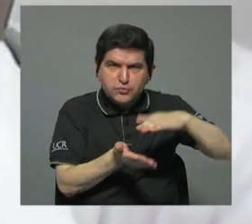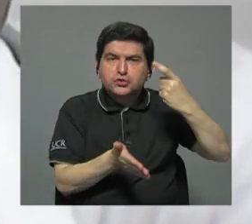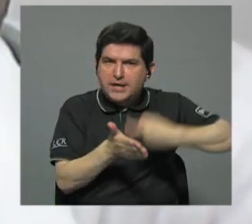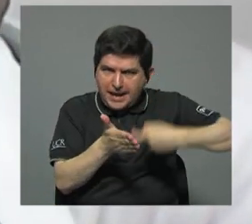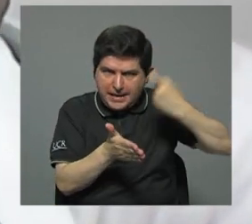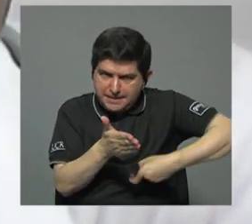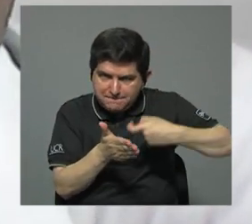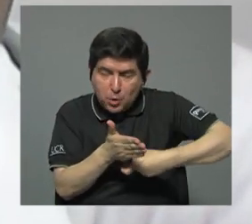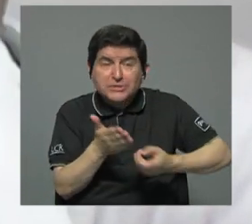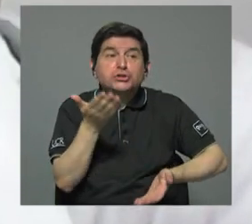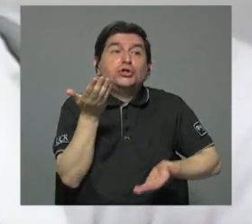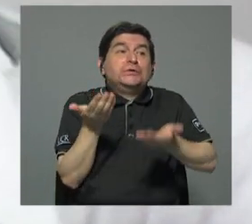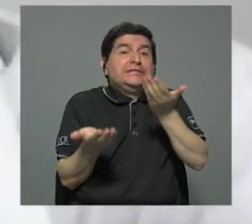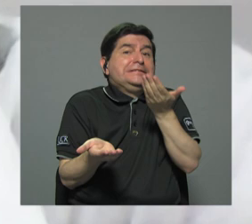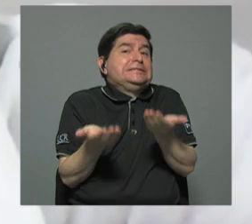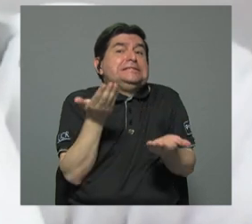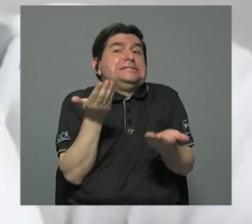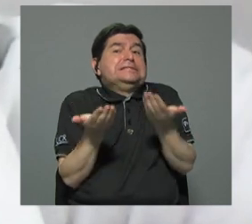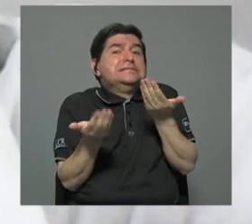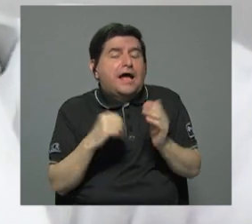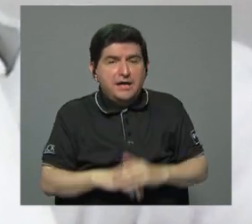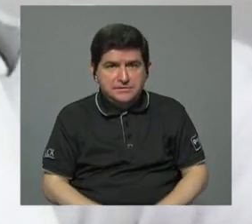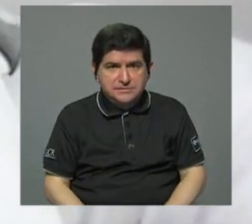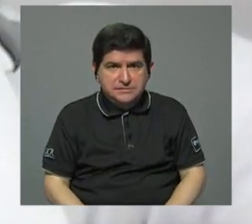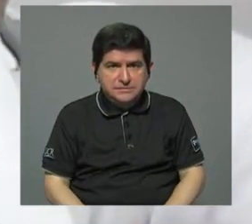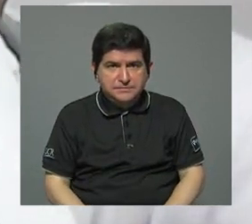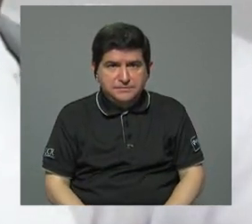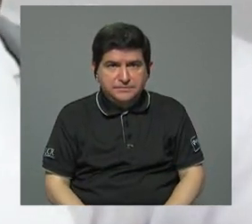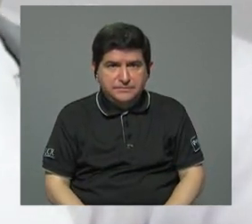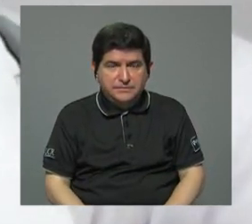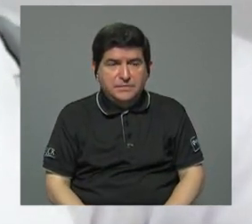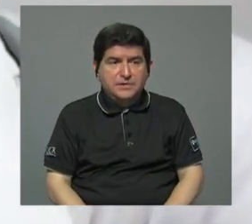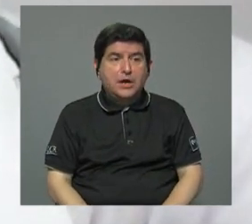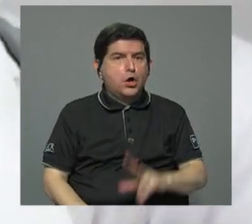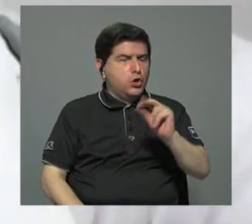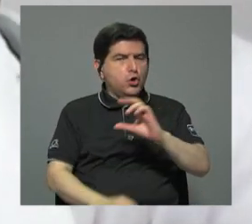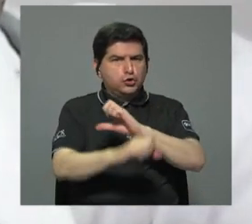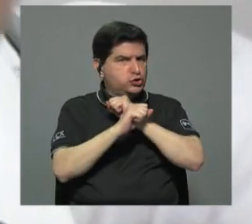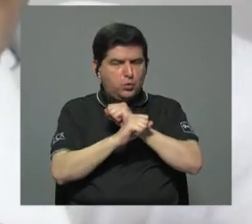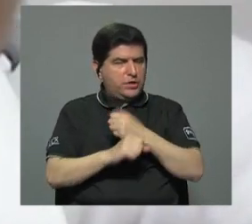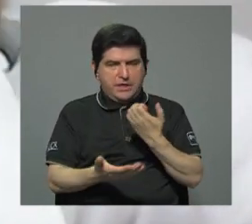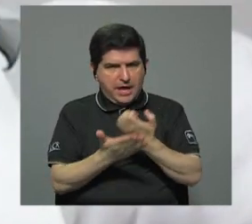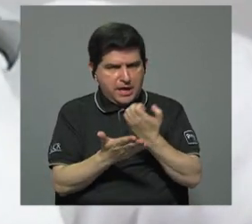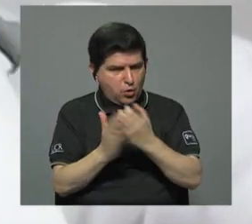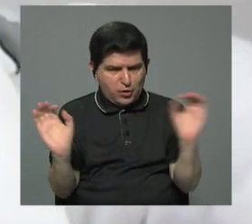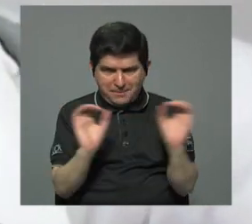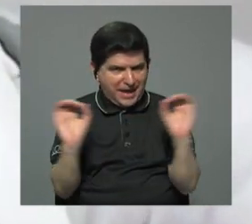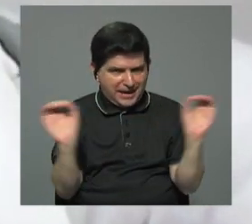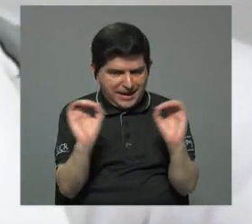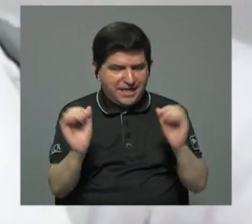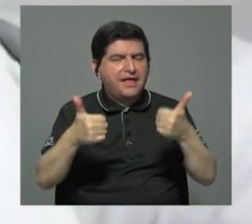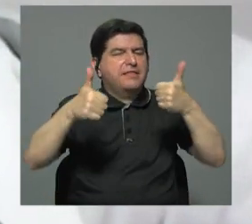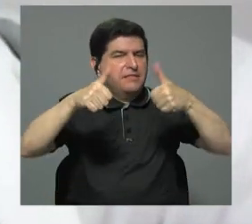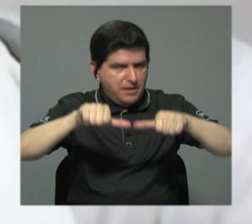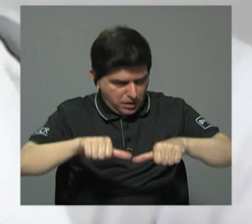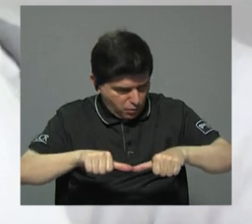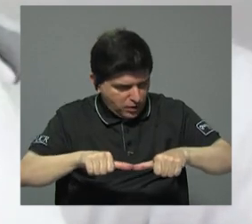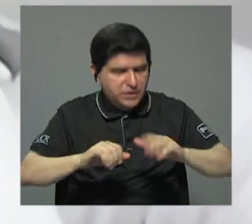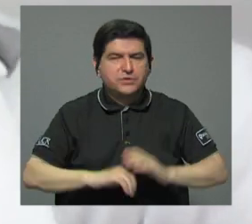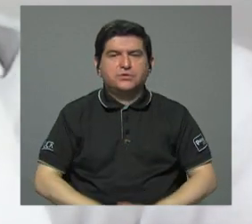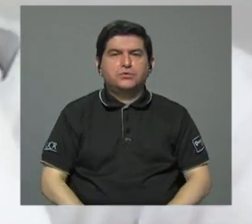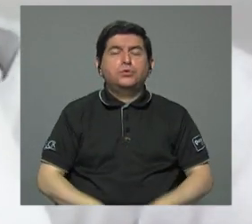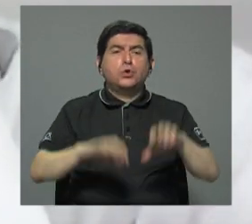pues posiblemente, y a ver, en la ciencia económica nada está garantizado, en eso estamos de acuerdo,